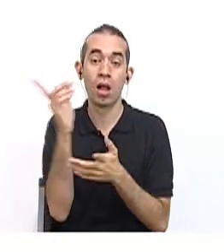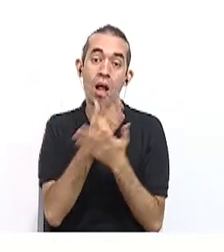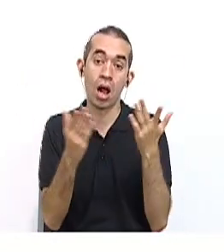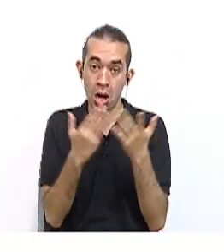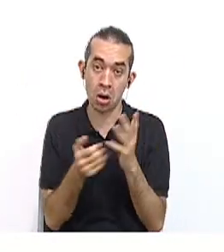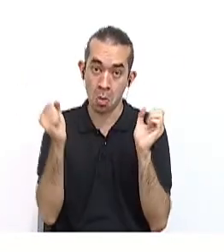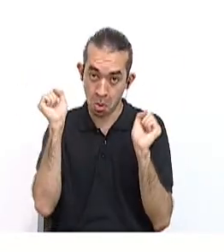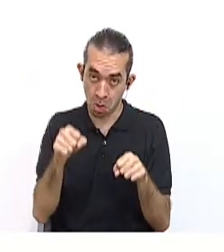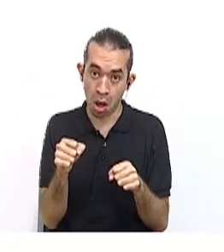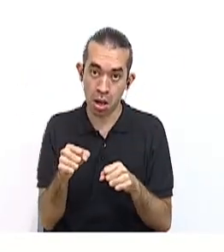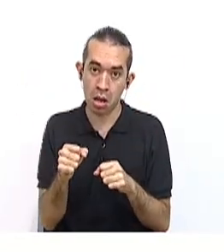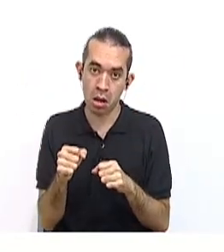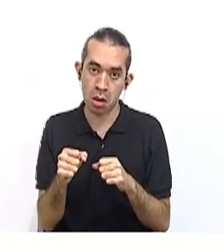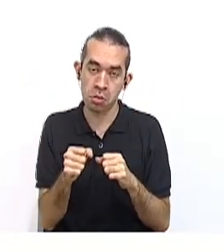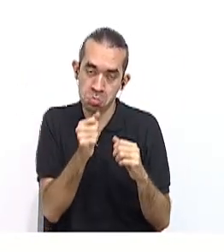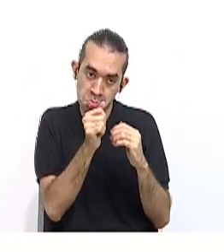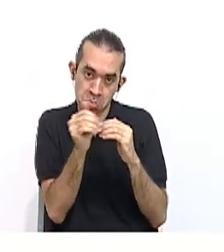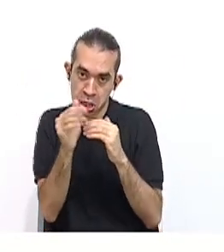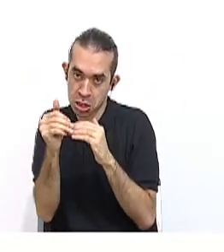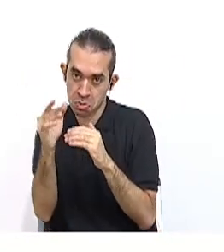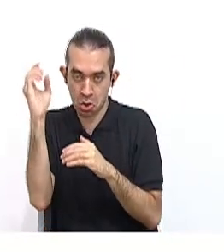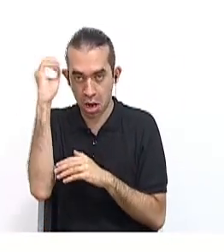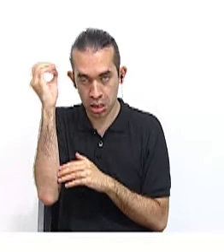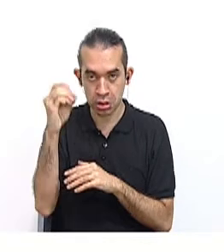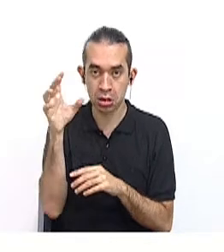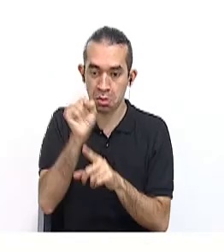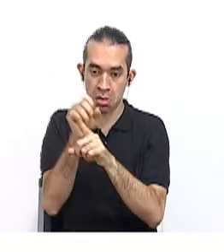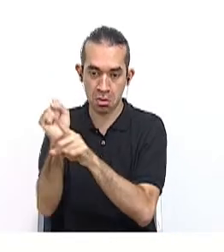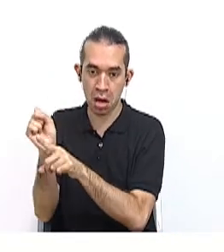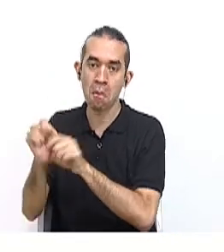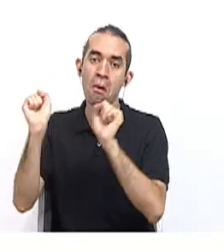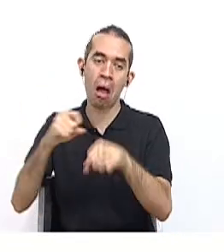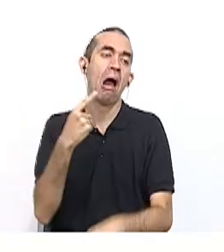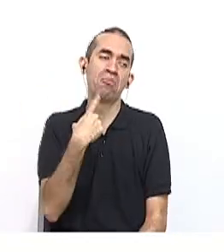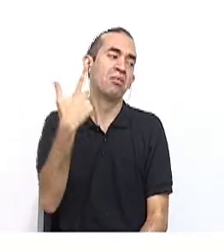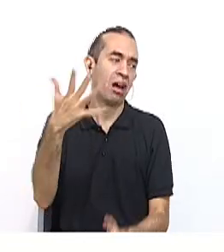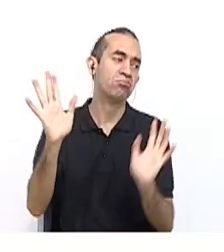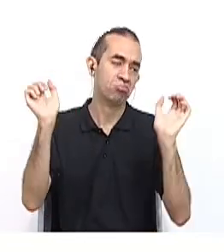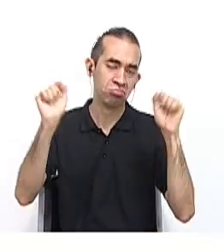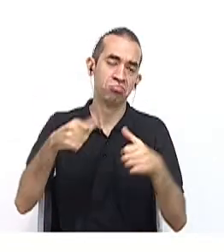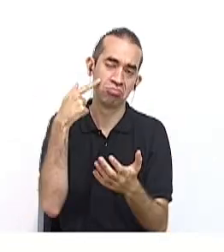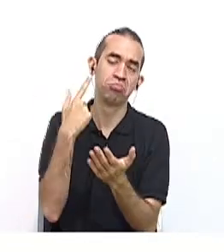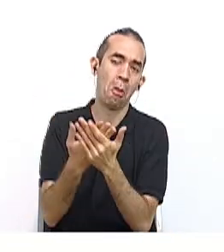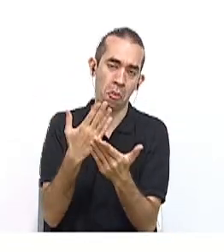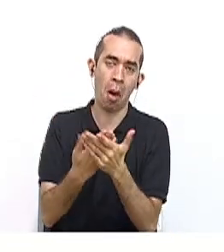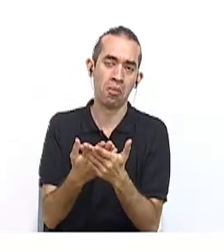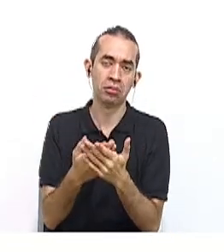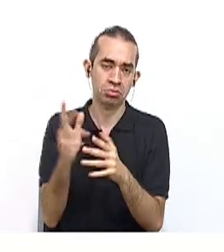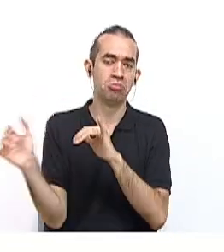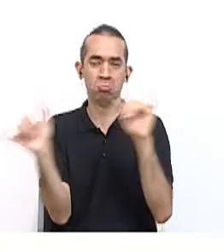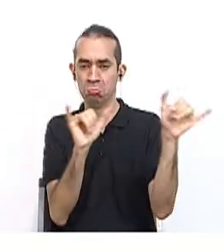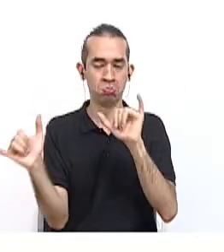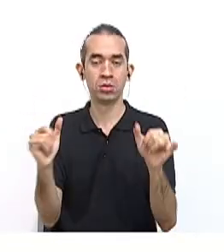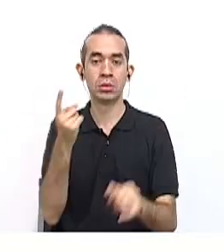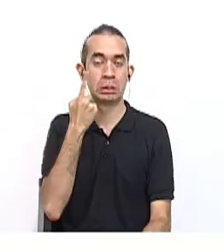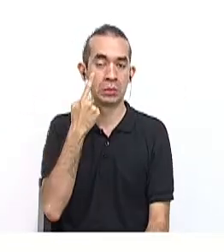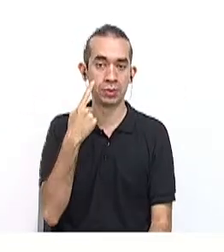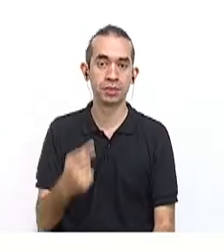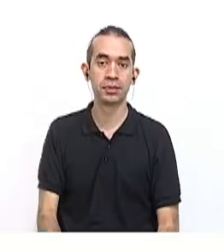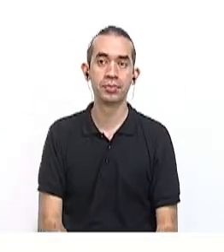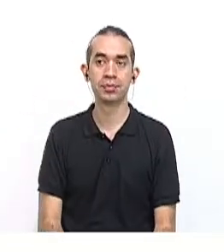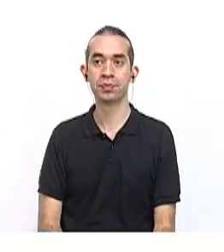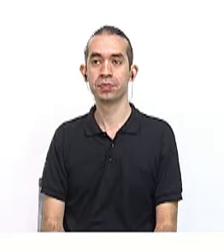los elementos de cada criterio, ya podemos comprobar esa congruencia. Veamos.